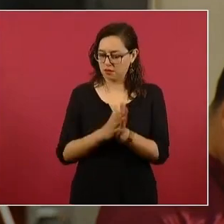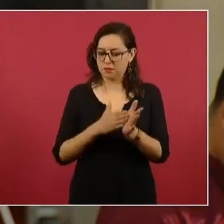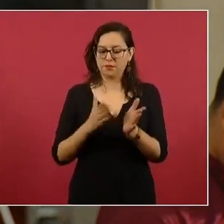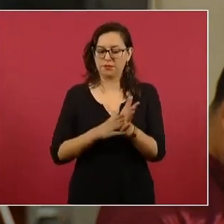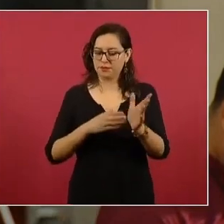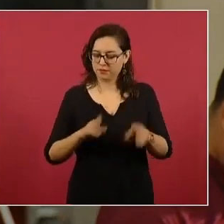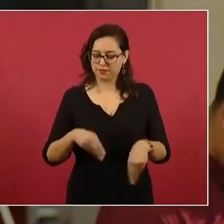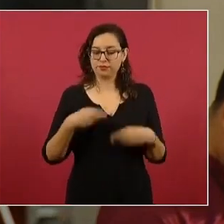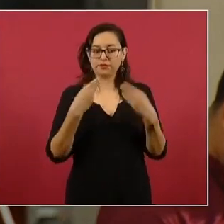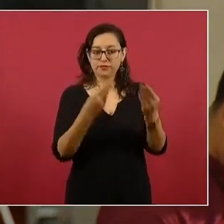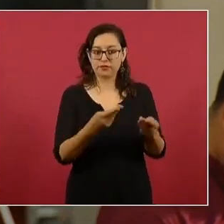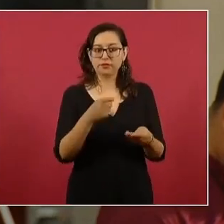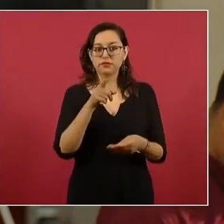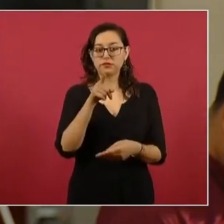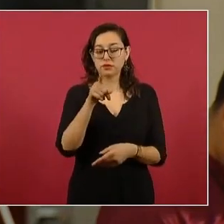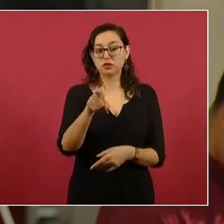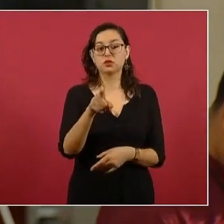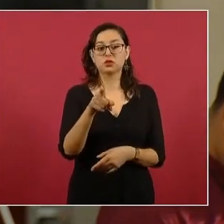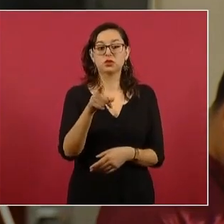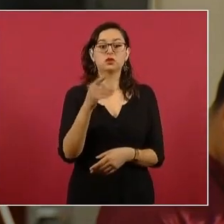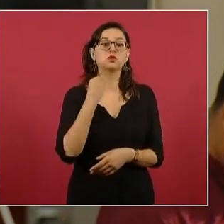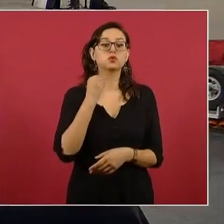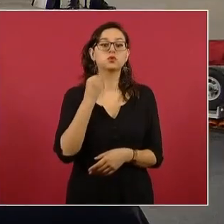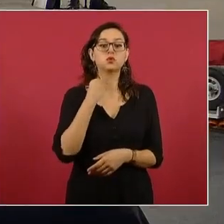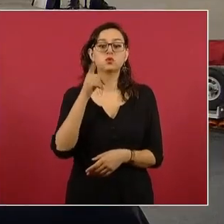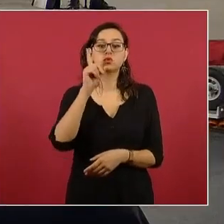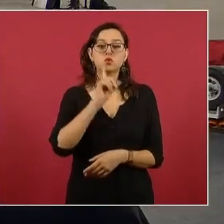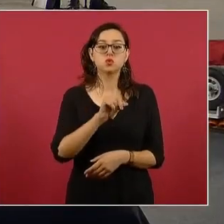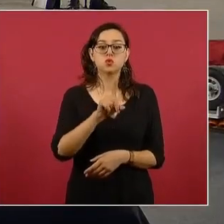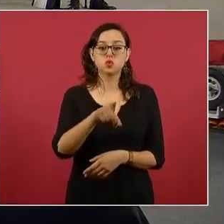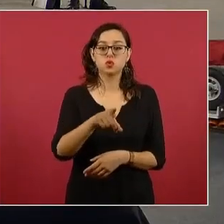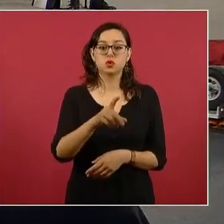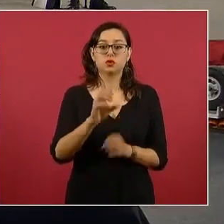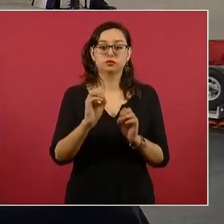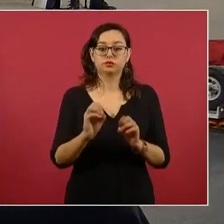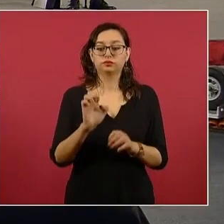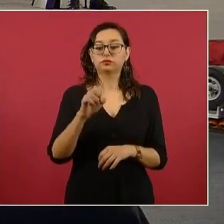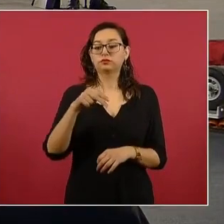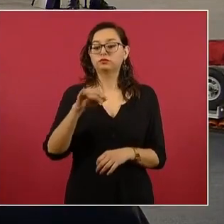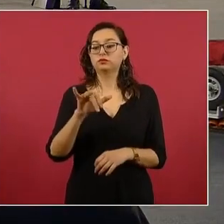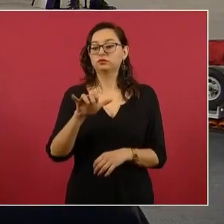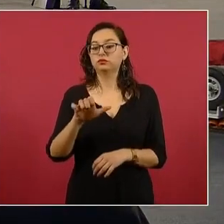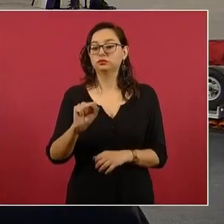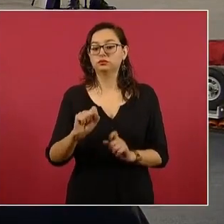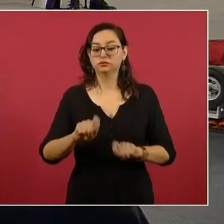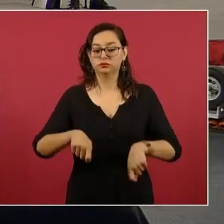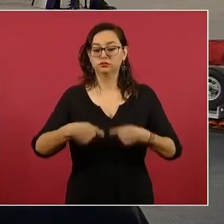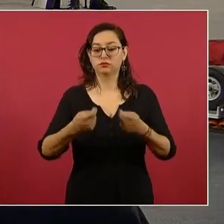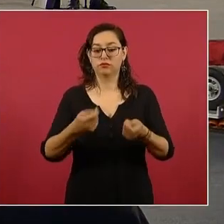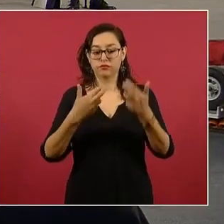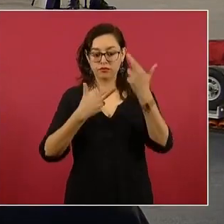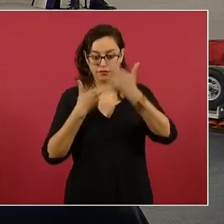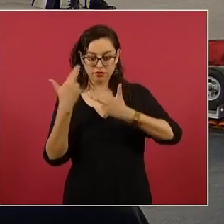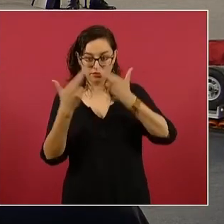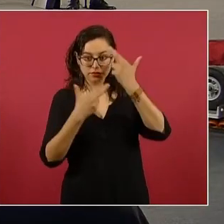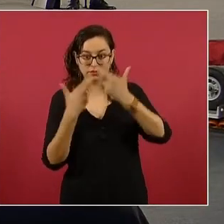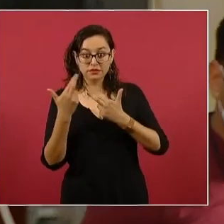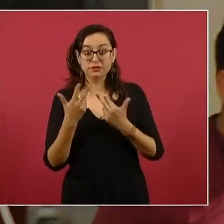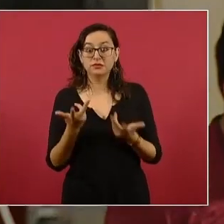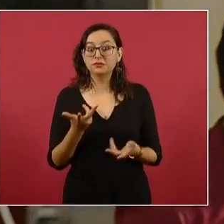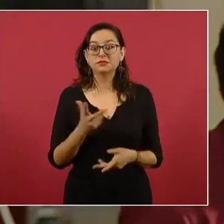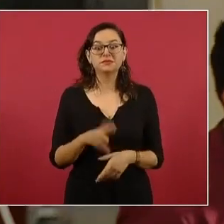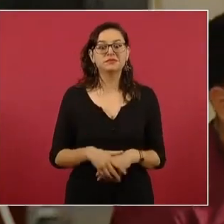parte del expediente, si lo pueda recibir su consejería jurídica o Alejandro Encinas, porque este es un caso grave. O sea,